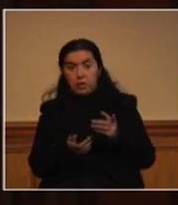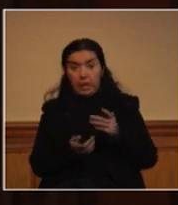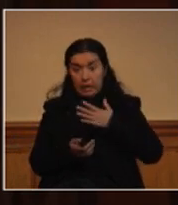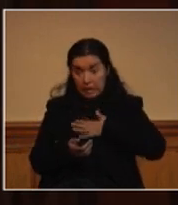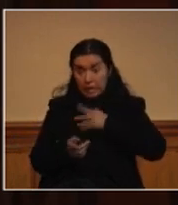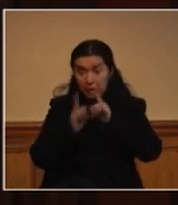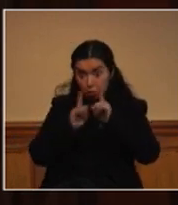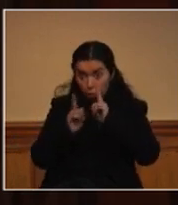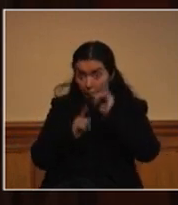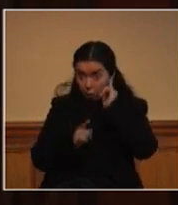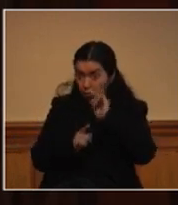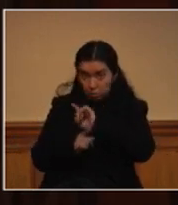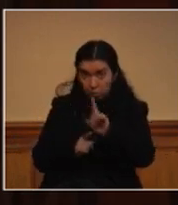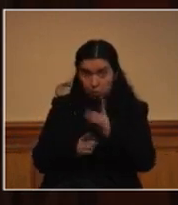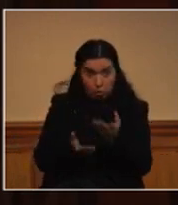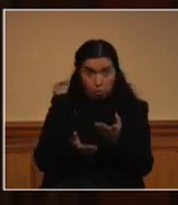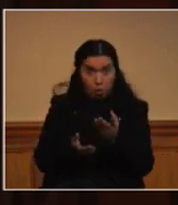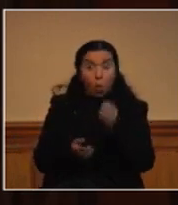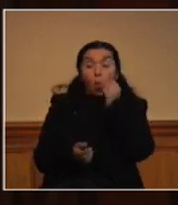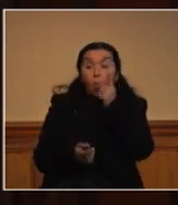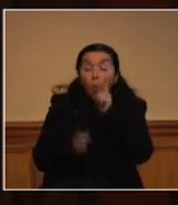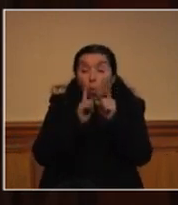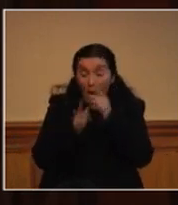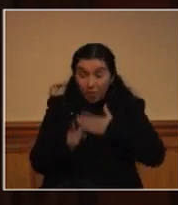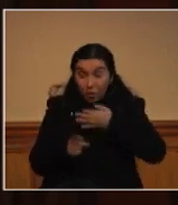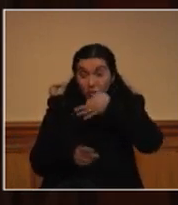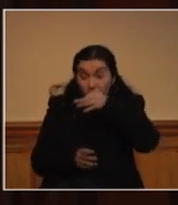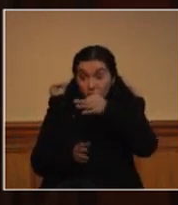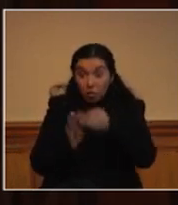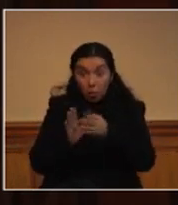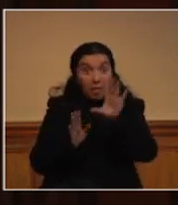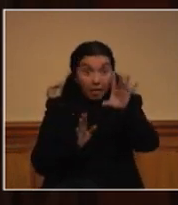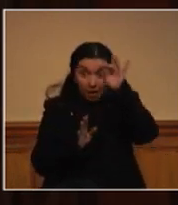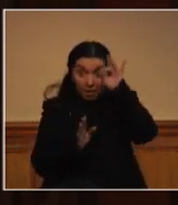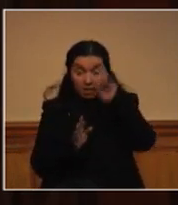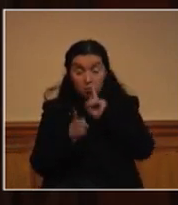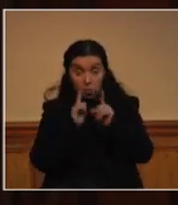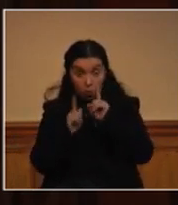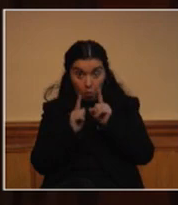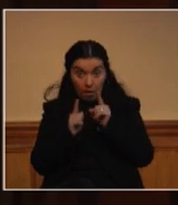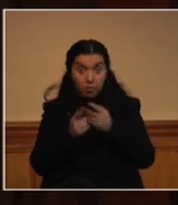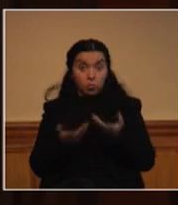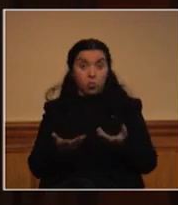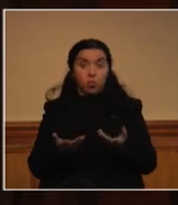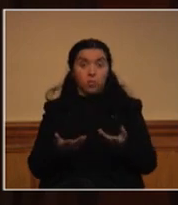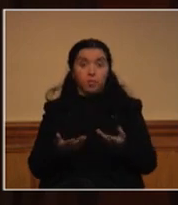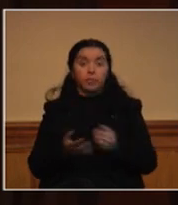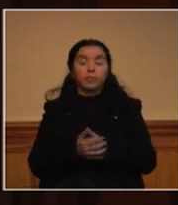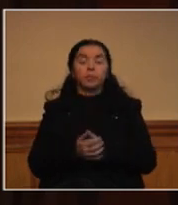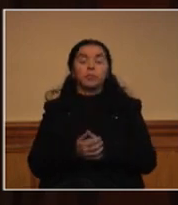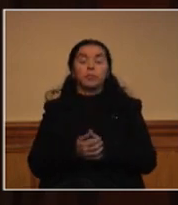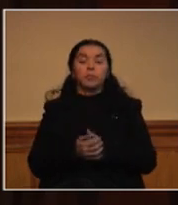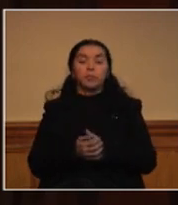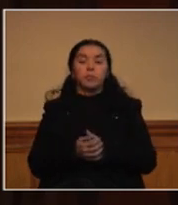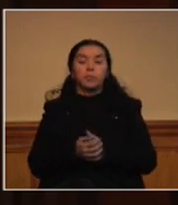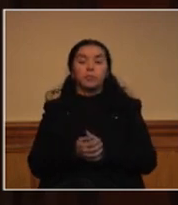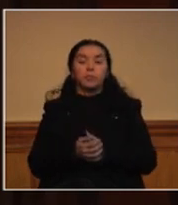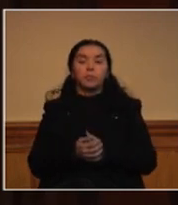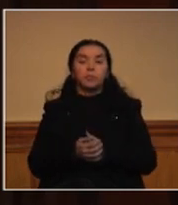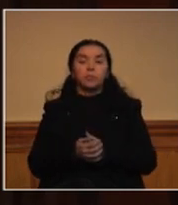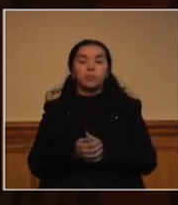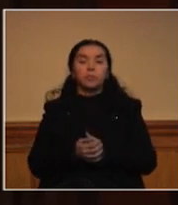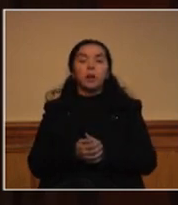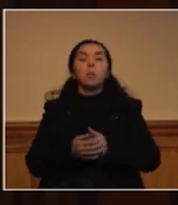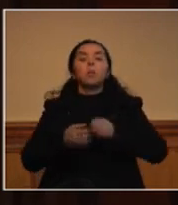Sí o no. ¿Qué cuento quieres que te cuente? Pueden elegir el cuento, funciones de elección. Pueden